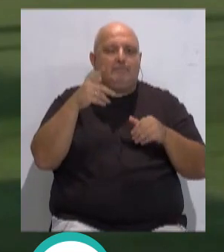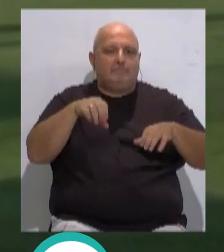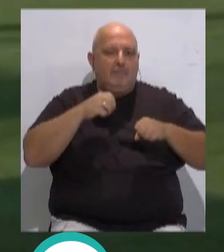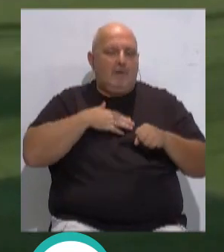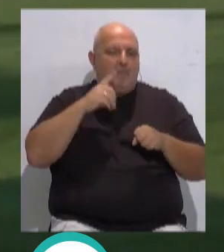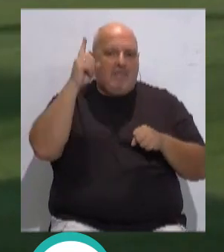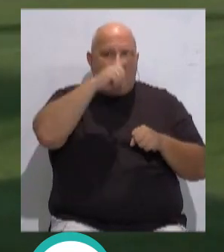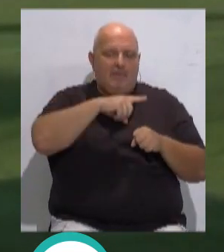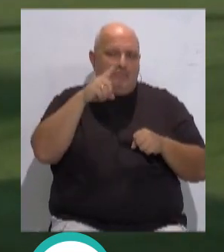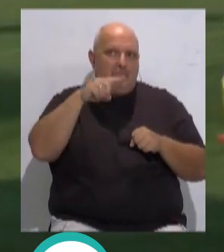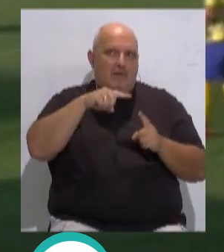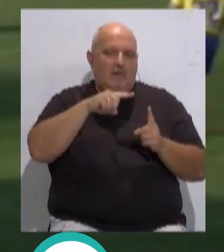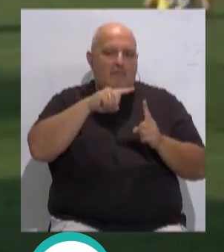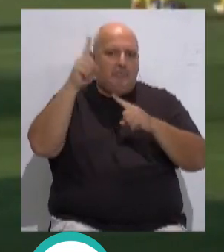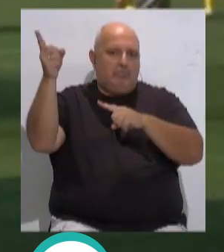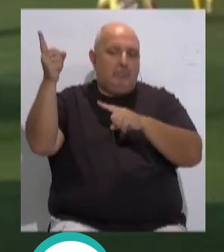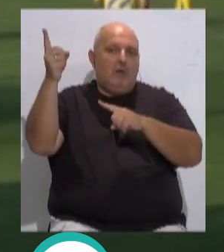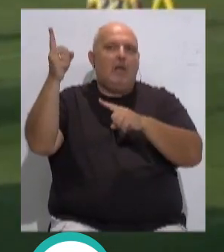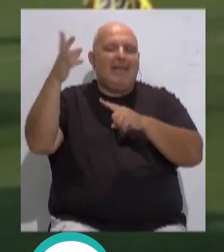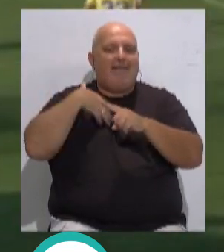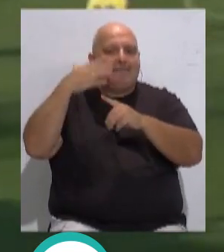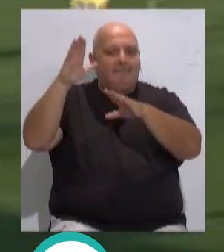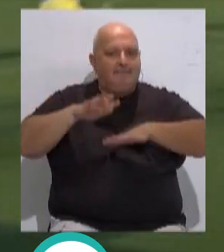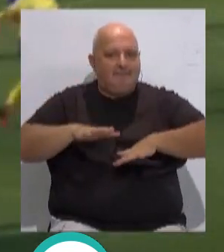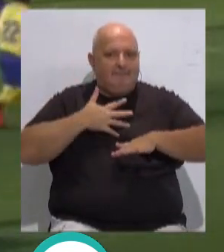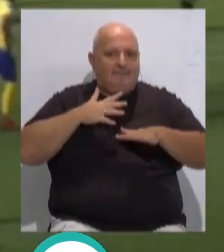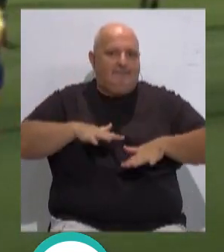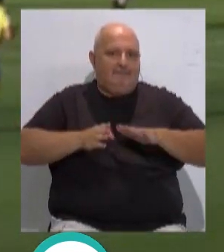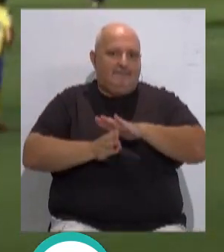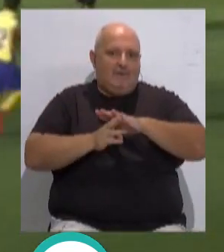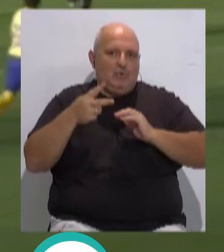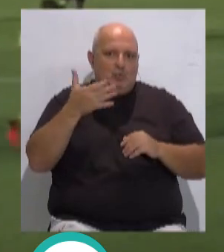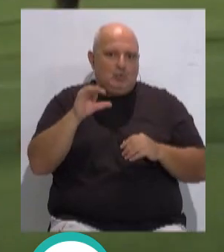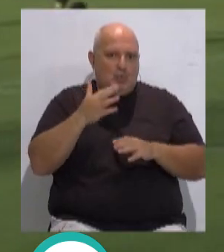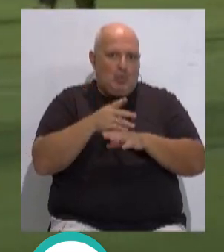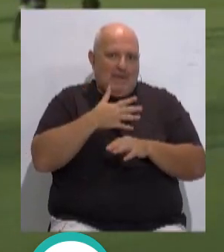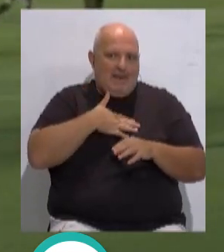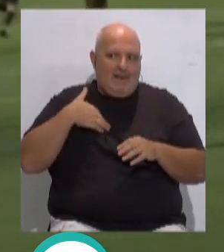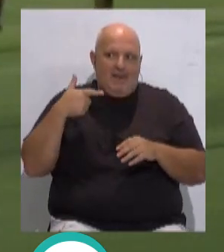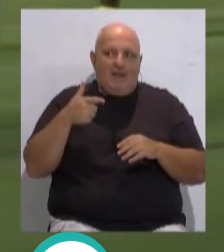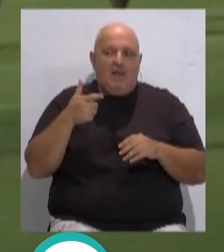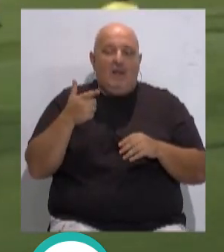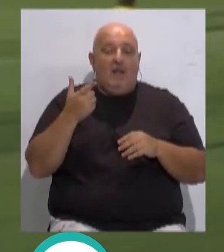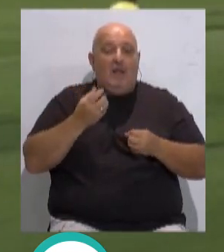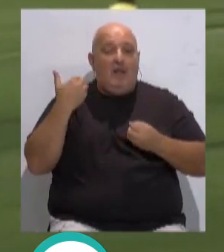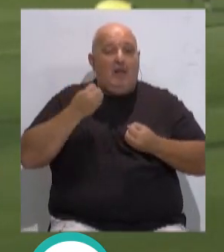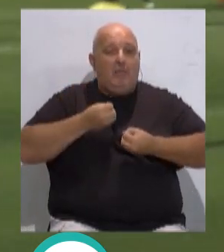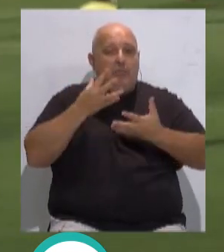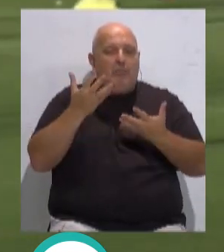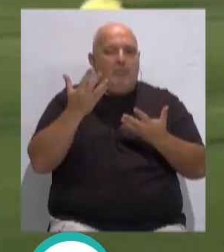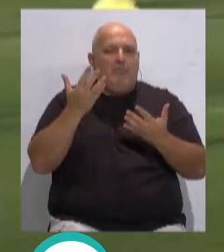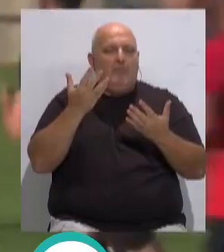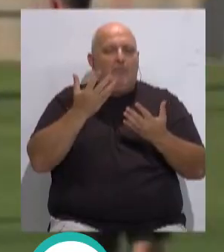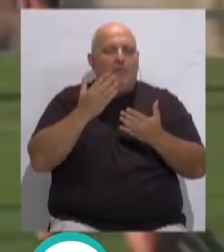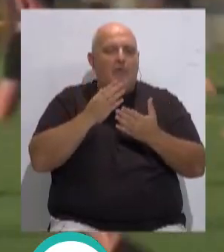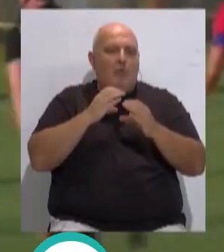disciplina del Real Madrid. Se trabaja para que continúe vistiendo de amarillo. El jugador realizaba balance de la pasada campaña ante